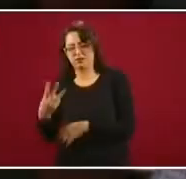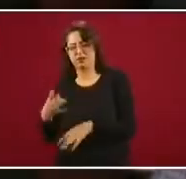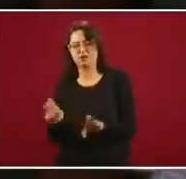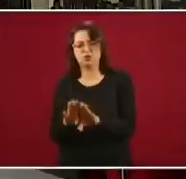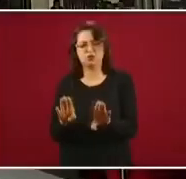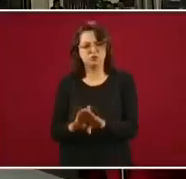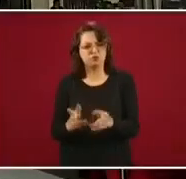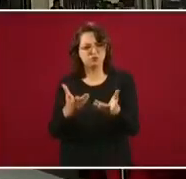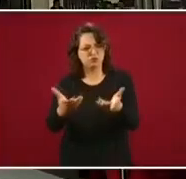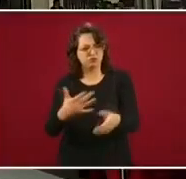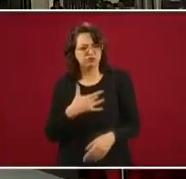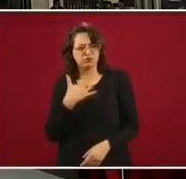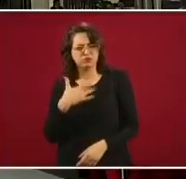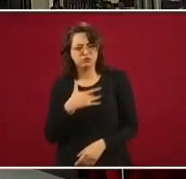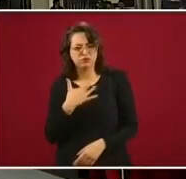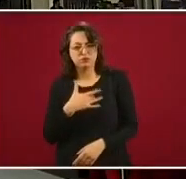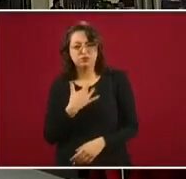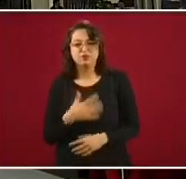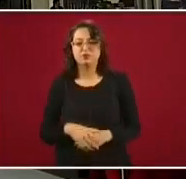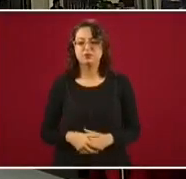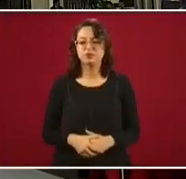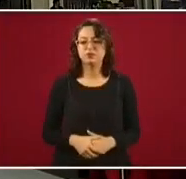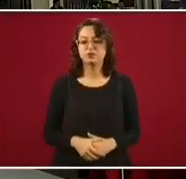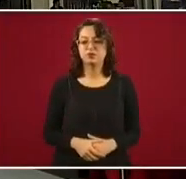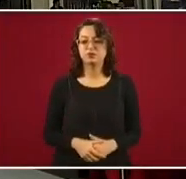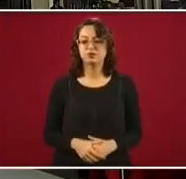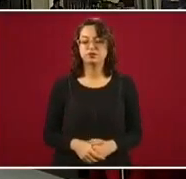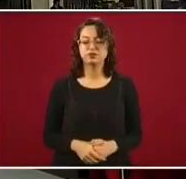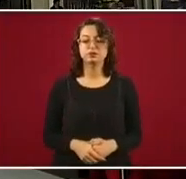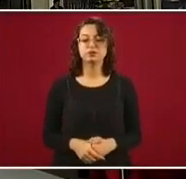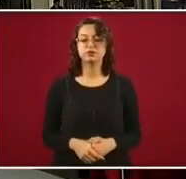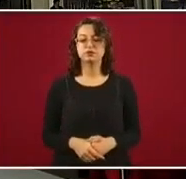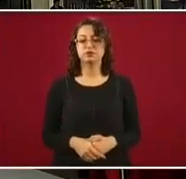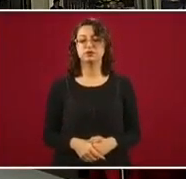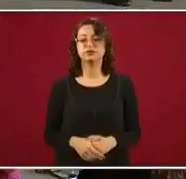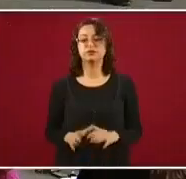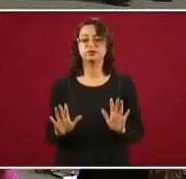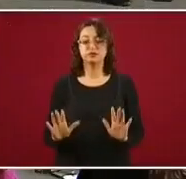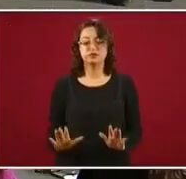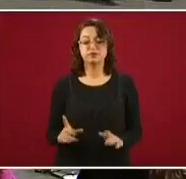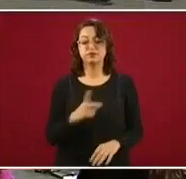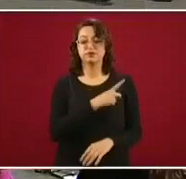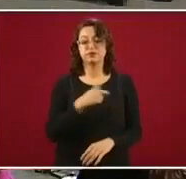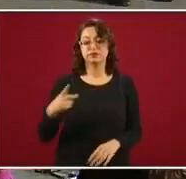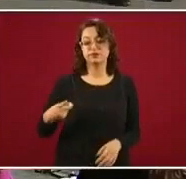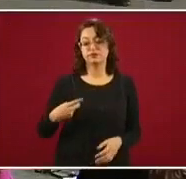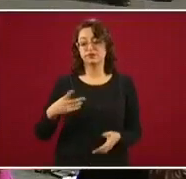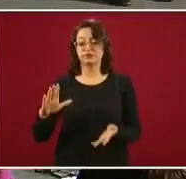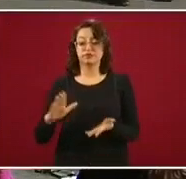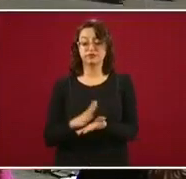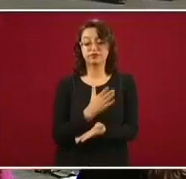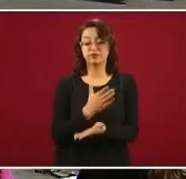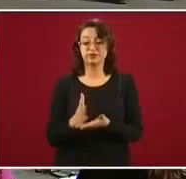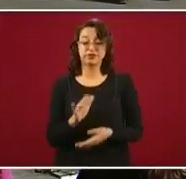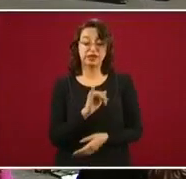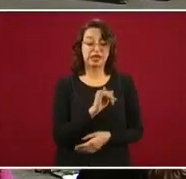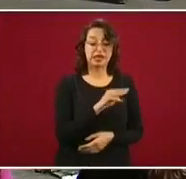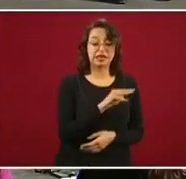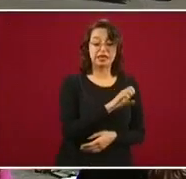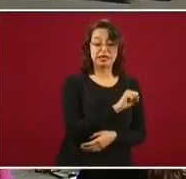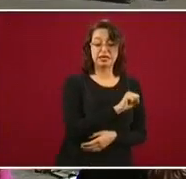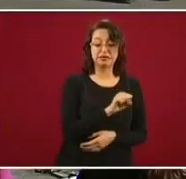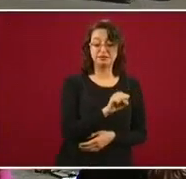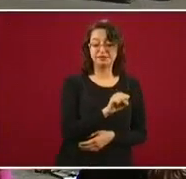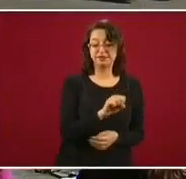está esto, por primero, favor? Primero, el dato que se acaba de presentar es de IMSS Bienestar, de las farmacias y el surtimiento del IMSS Bienestar, no es